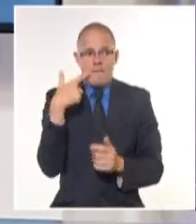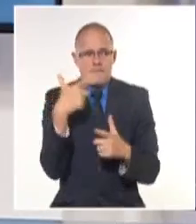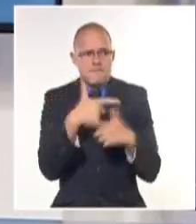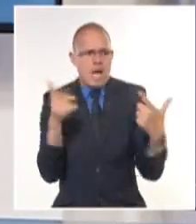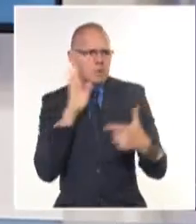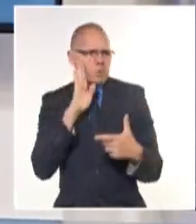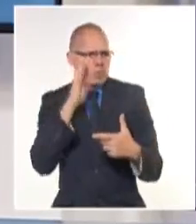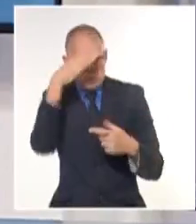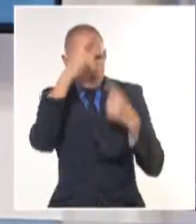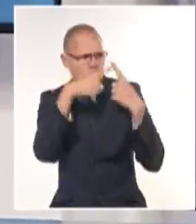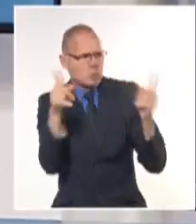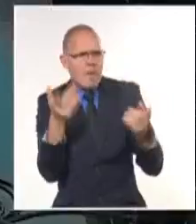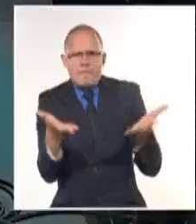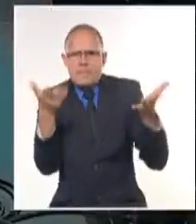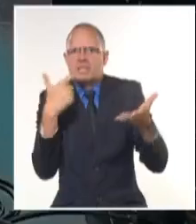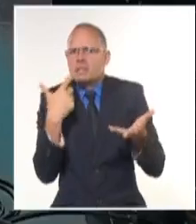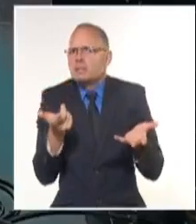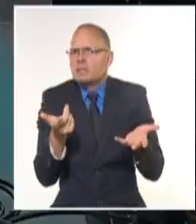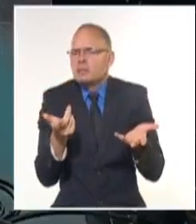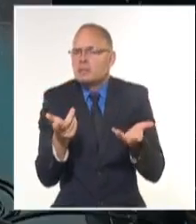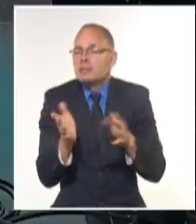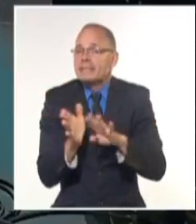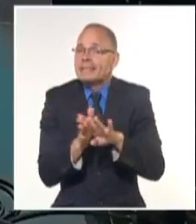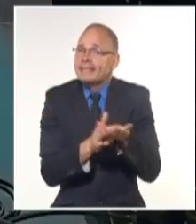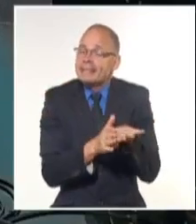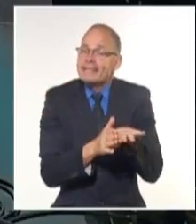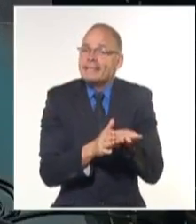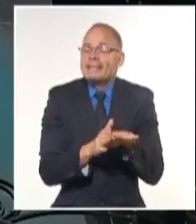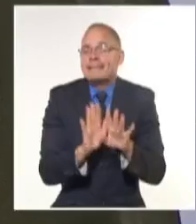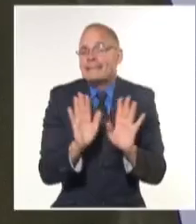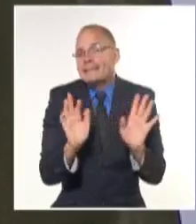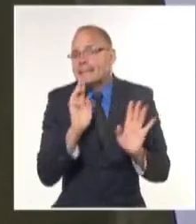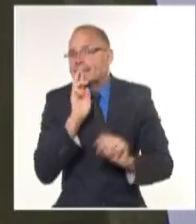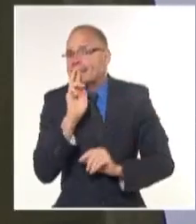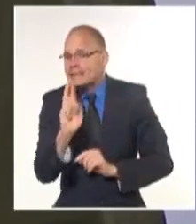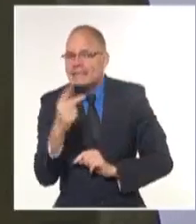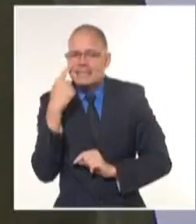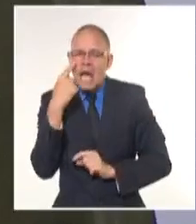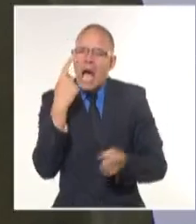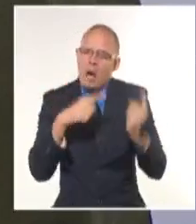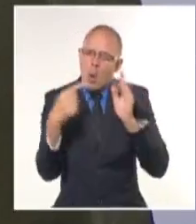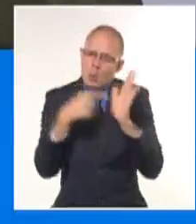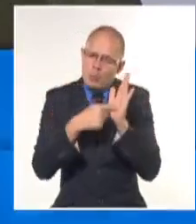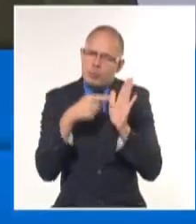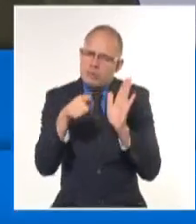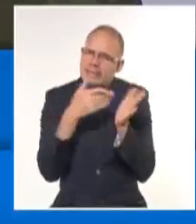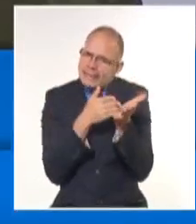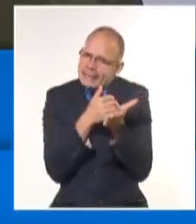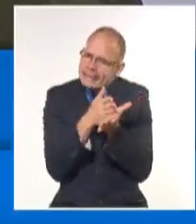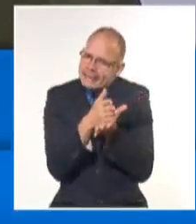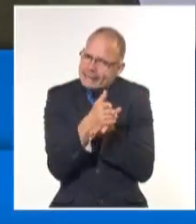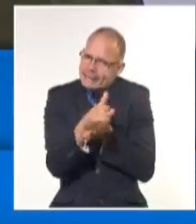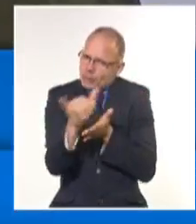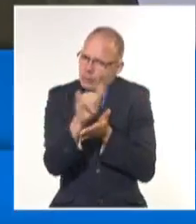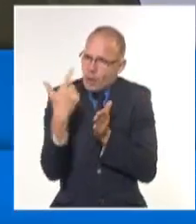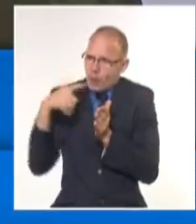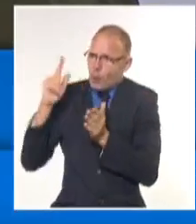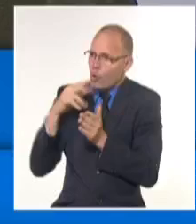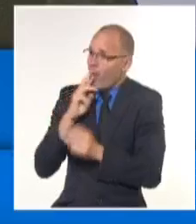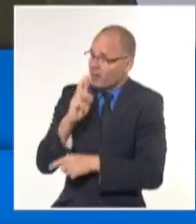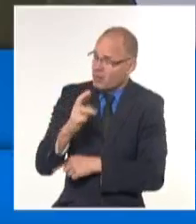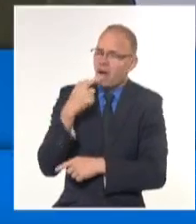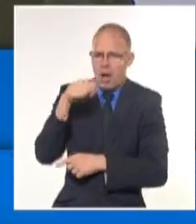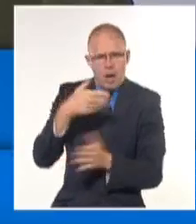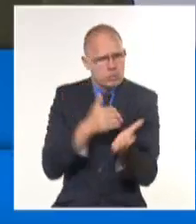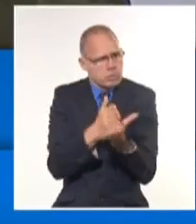coronel? Bueno, ahí se sostienen algunas características de las mismas que explicamos en aquella ocasión, pero hay que decir